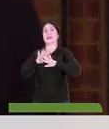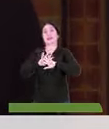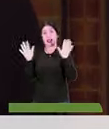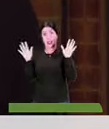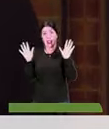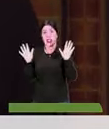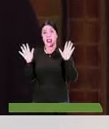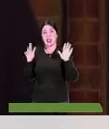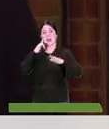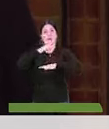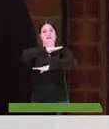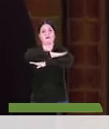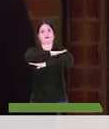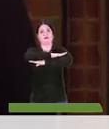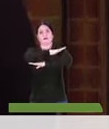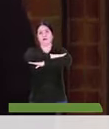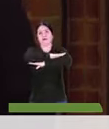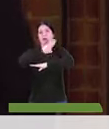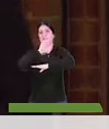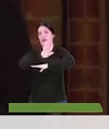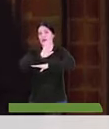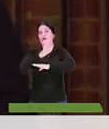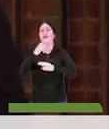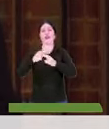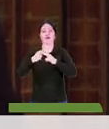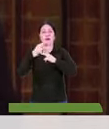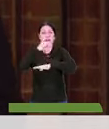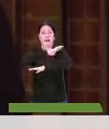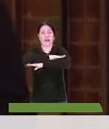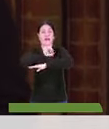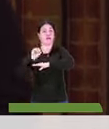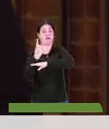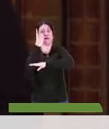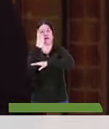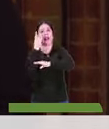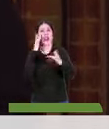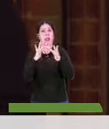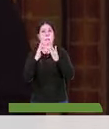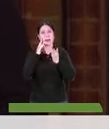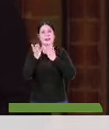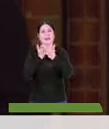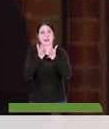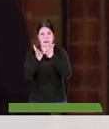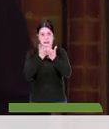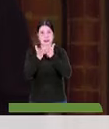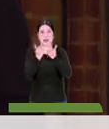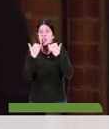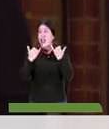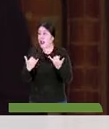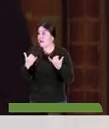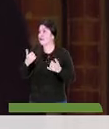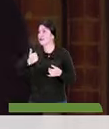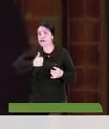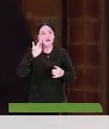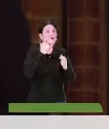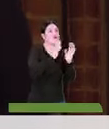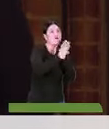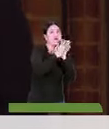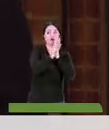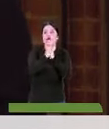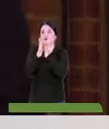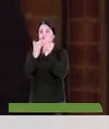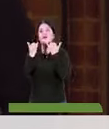la ventanilla única de servicios. ¿Qué es la ventanilla única de servicios? Que además, nada más propicio que este espacio para contarles porque arranca